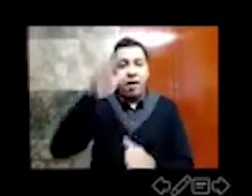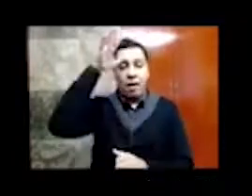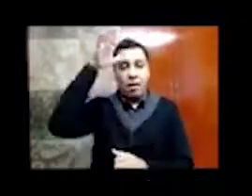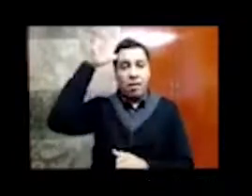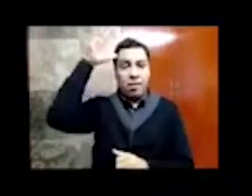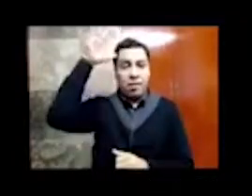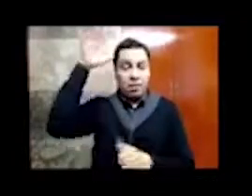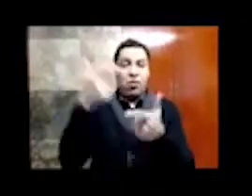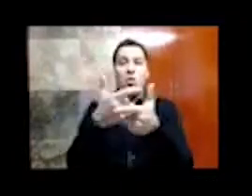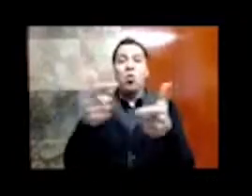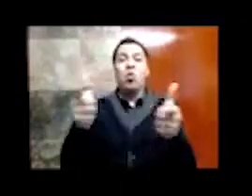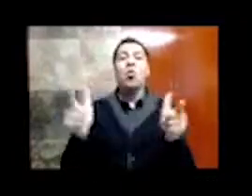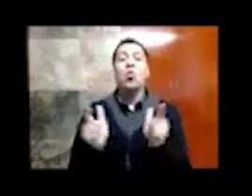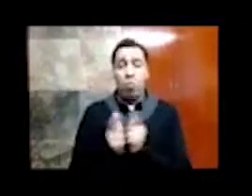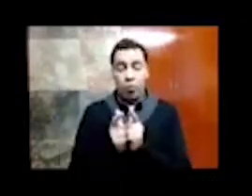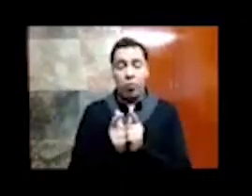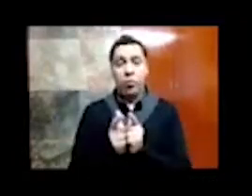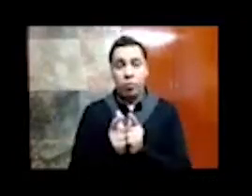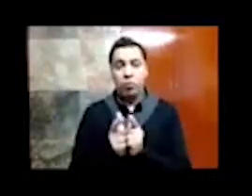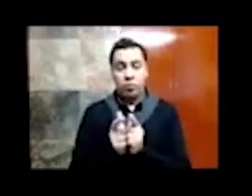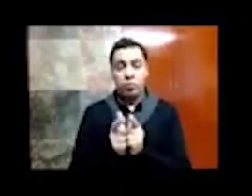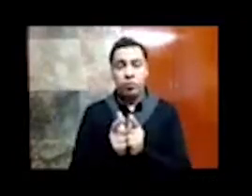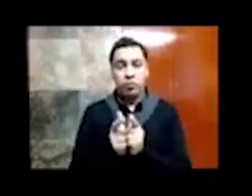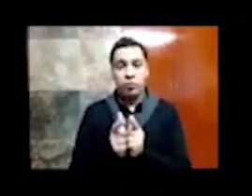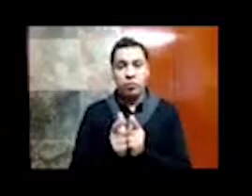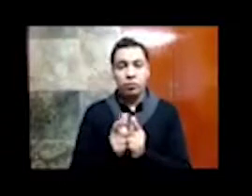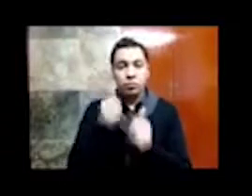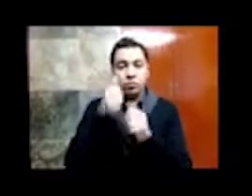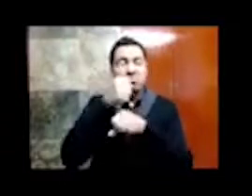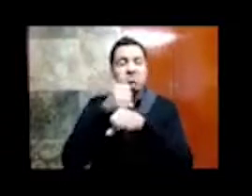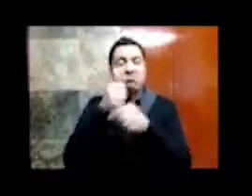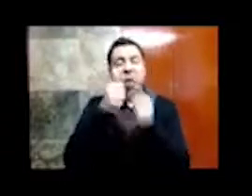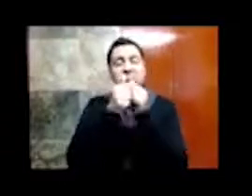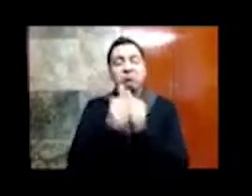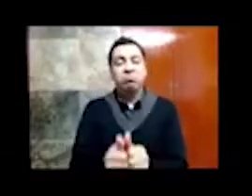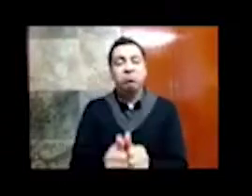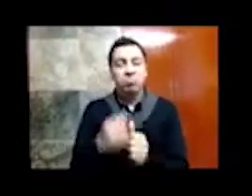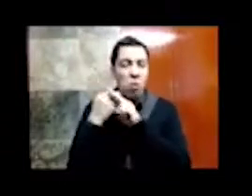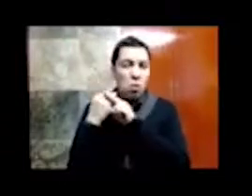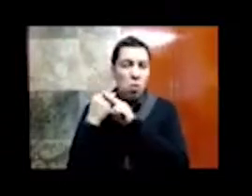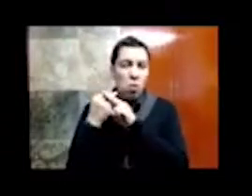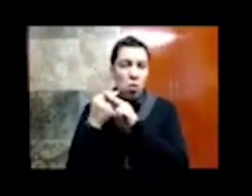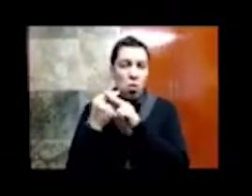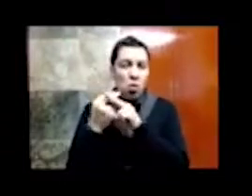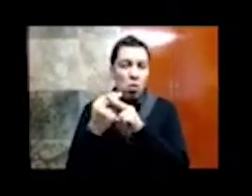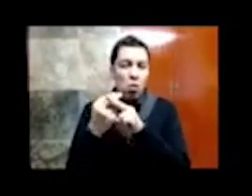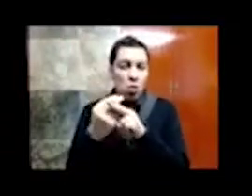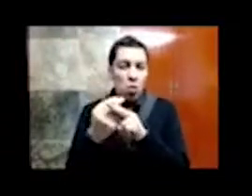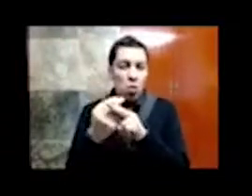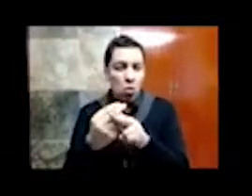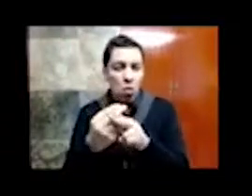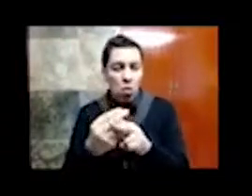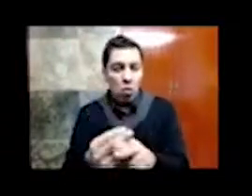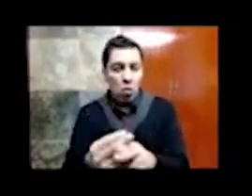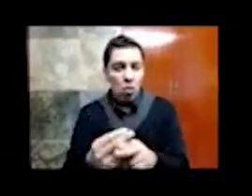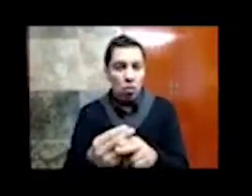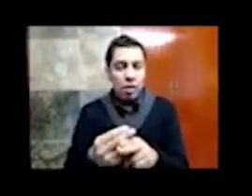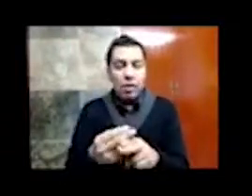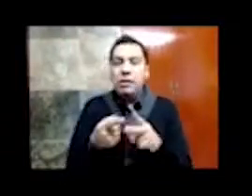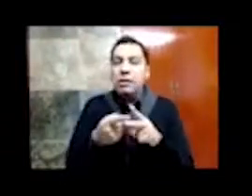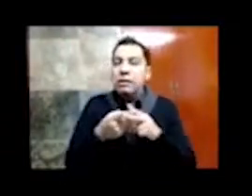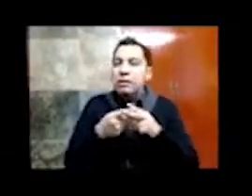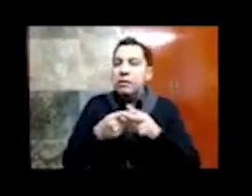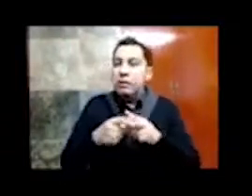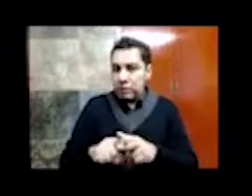hombres sin rostro, seres sin rostro, esta estancia de los aztecas en Chapultepec, creo, y coincido con